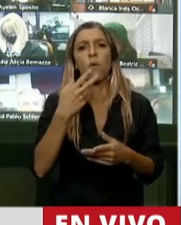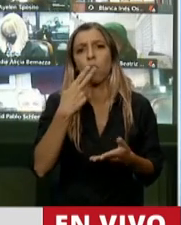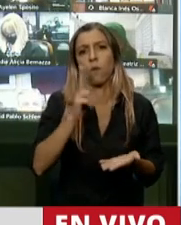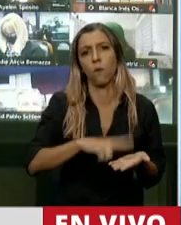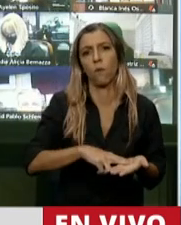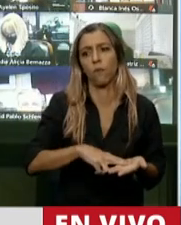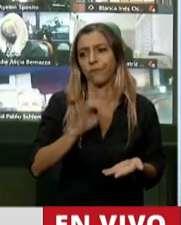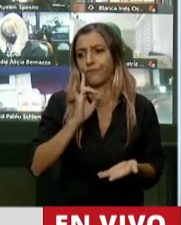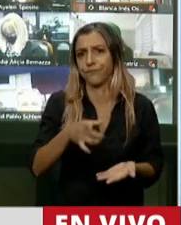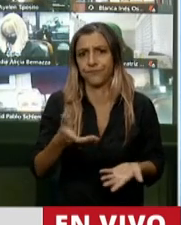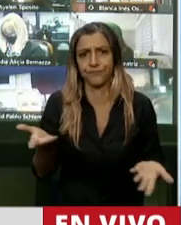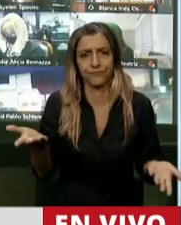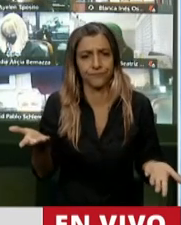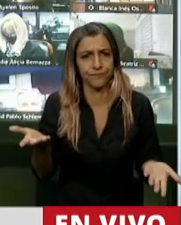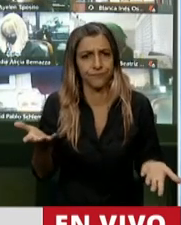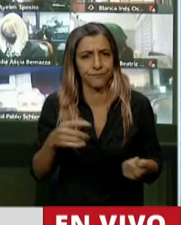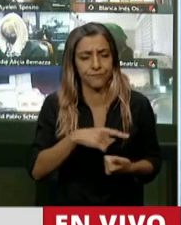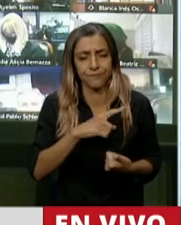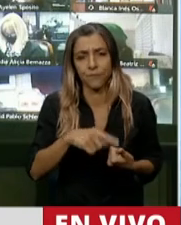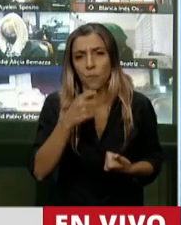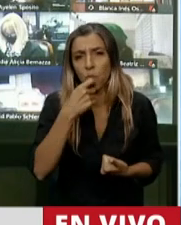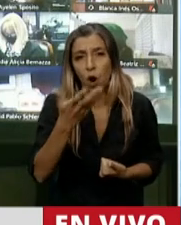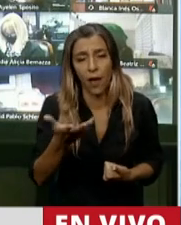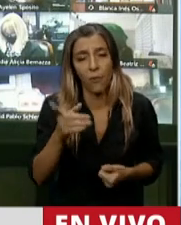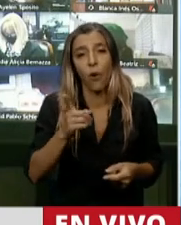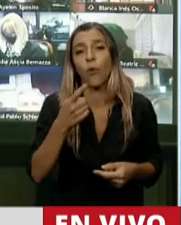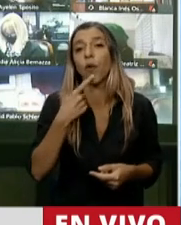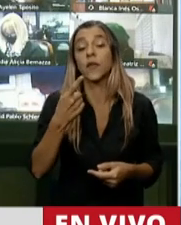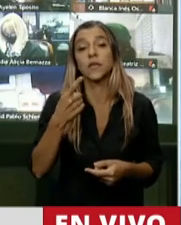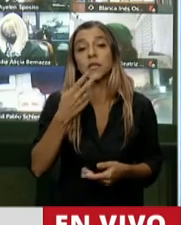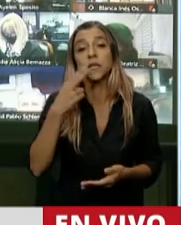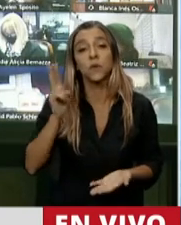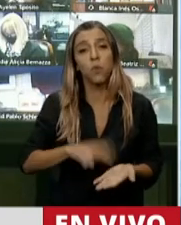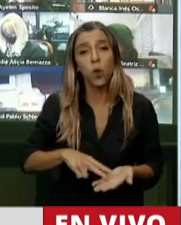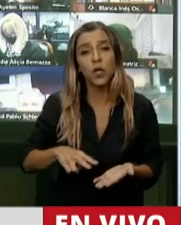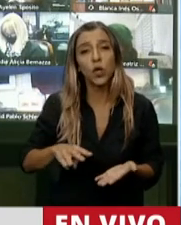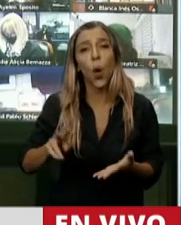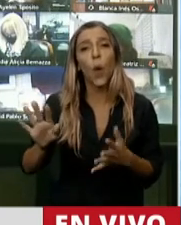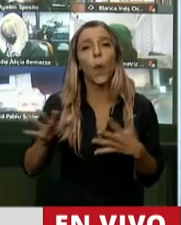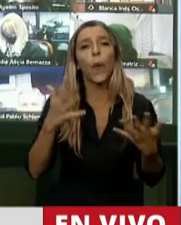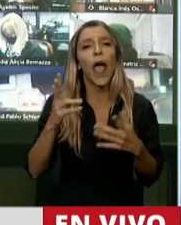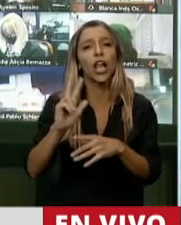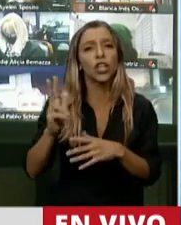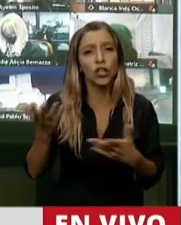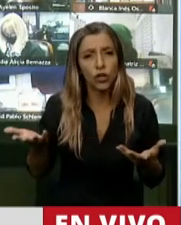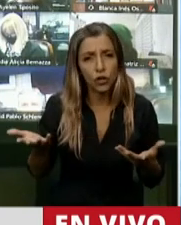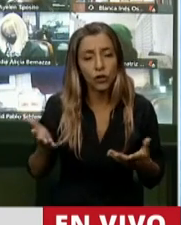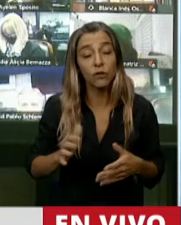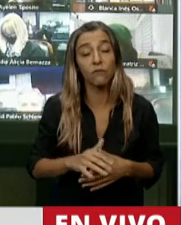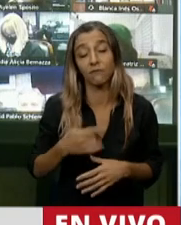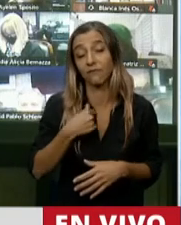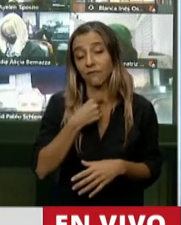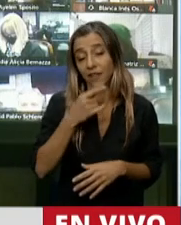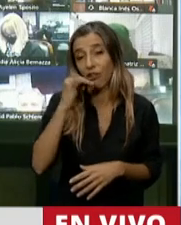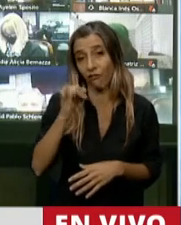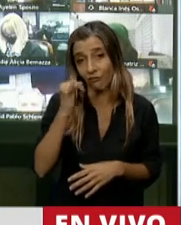hizo mucha referencia al impuesto al viento. Yo quiero contarle a los colegas